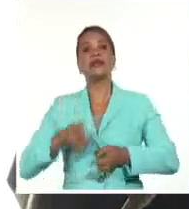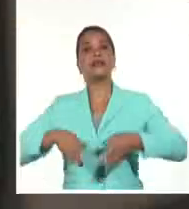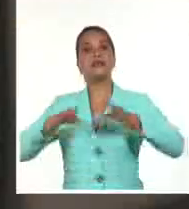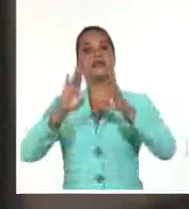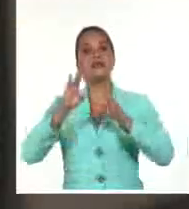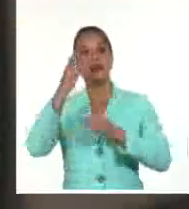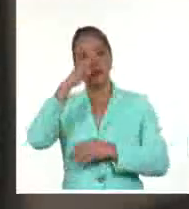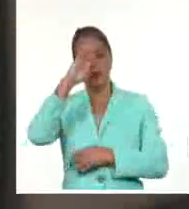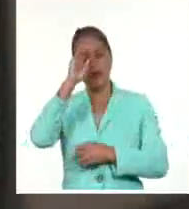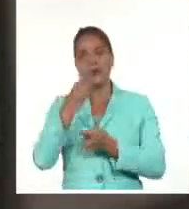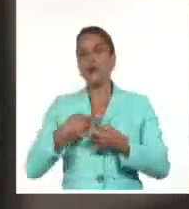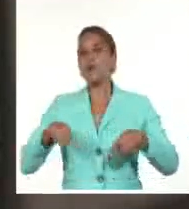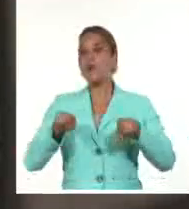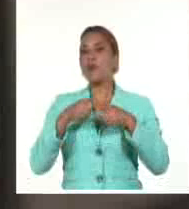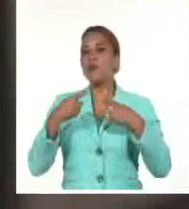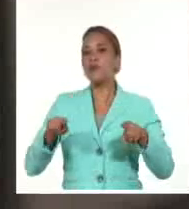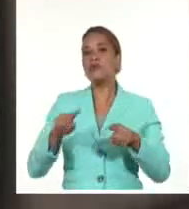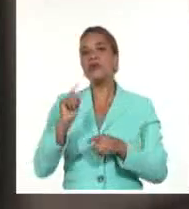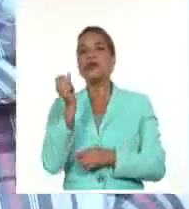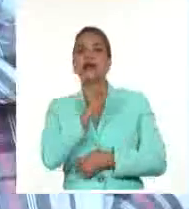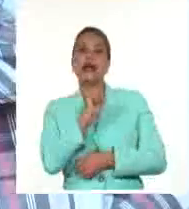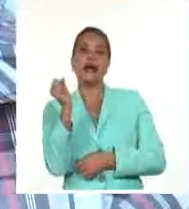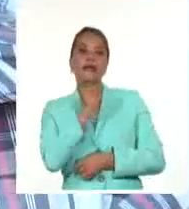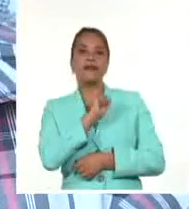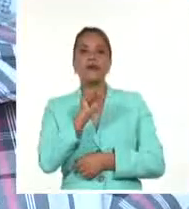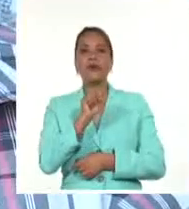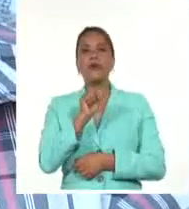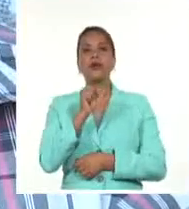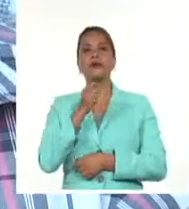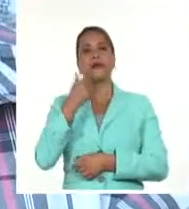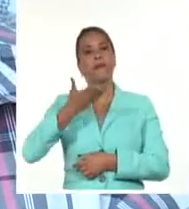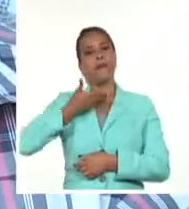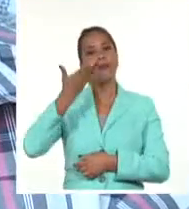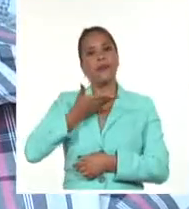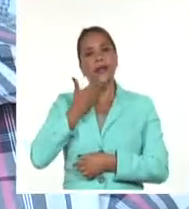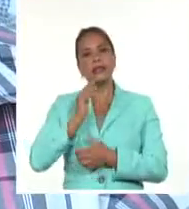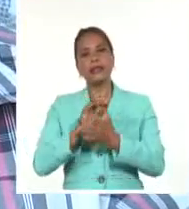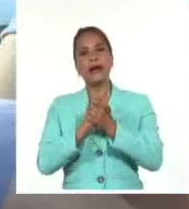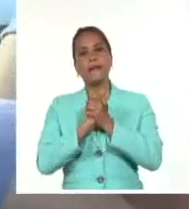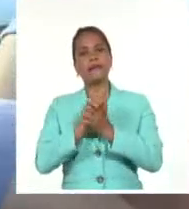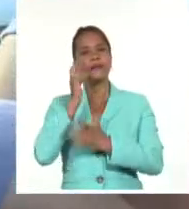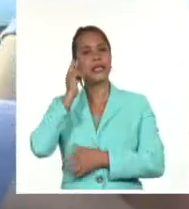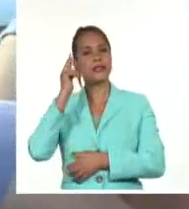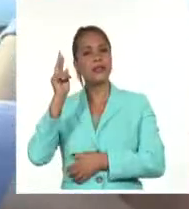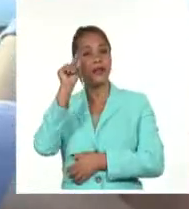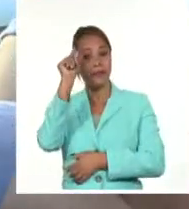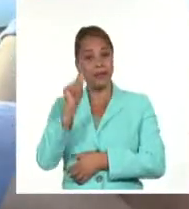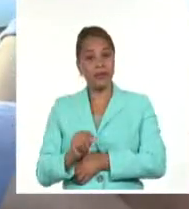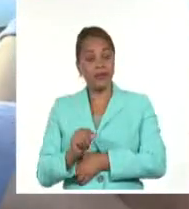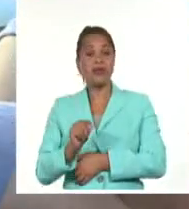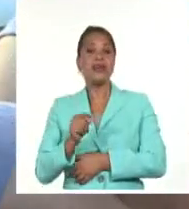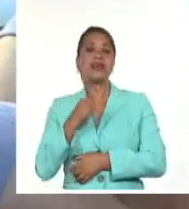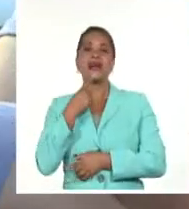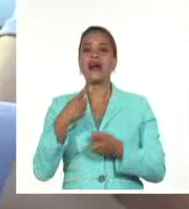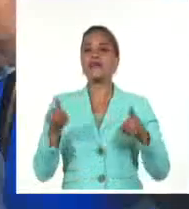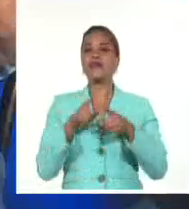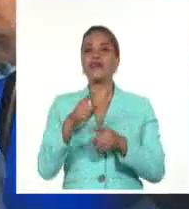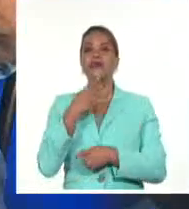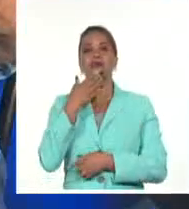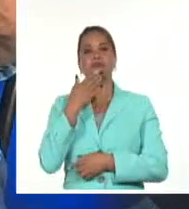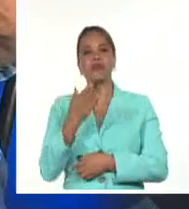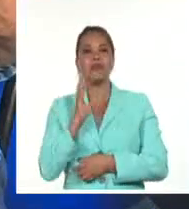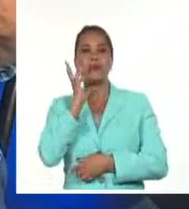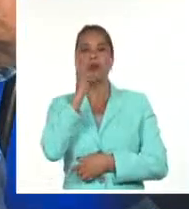música cantores poetas y amigos recordaron el legado del autor de temas inolvidables como para bárbara